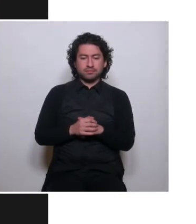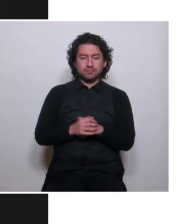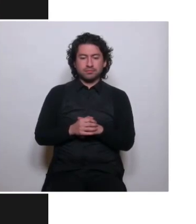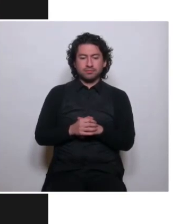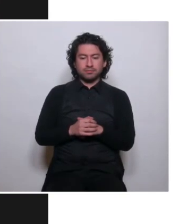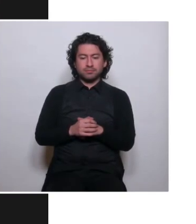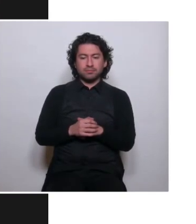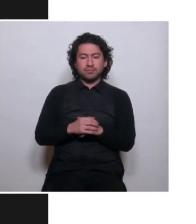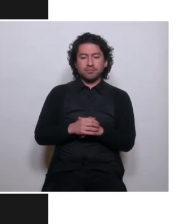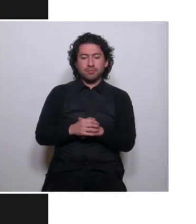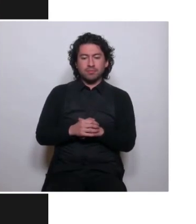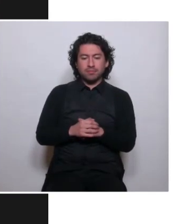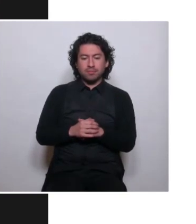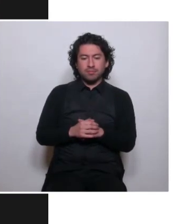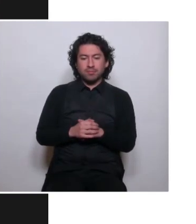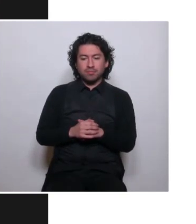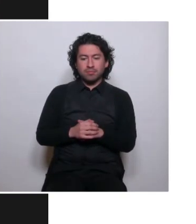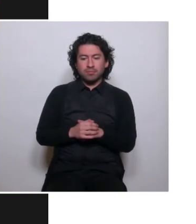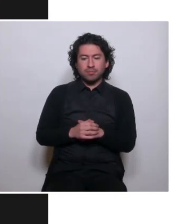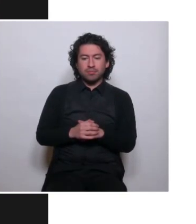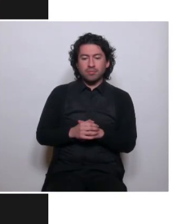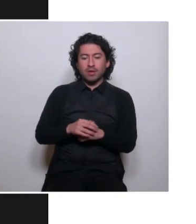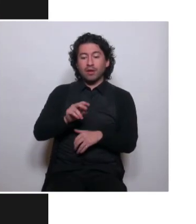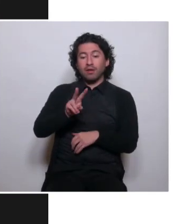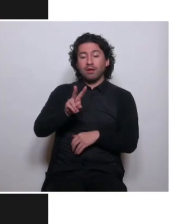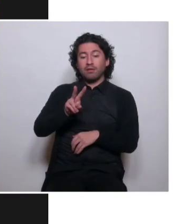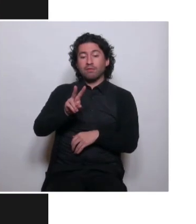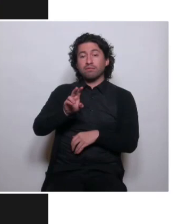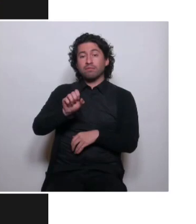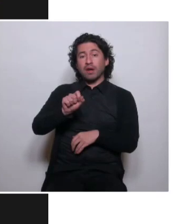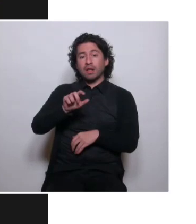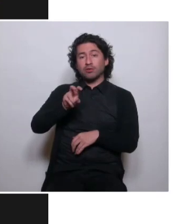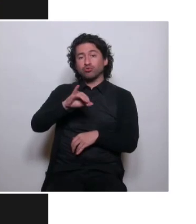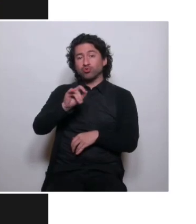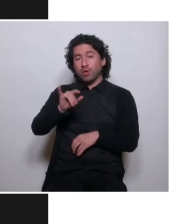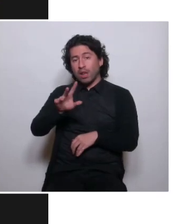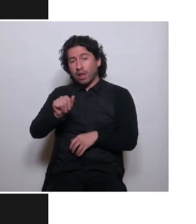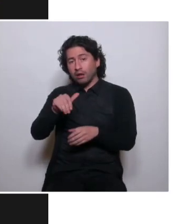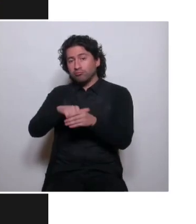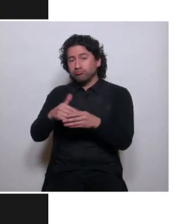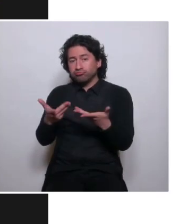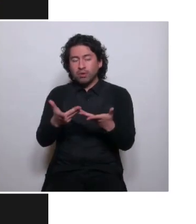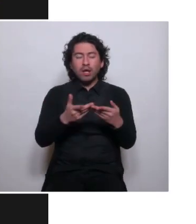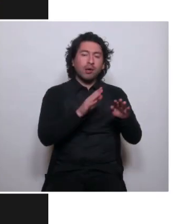Paulina Valenzuela, ¿cómo vota usted? Apruebo, señor secretario.